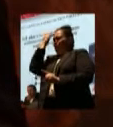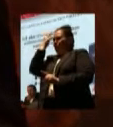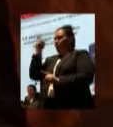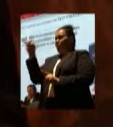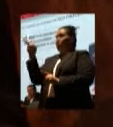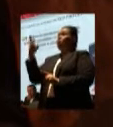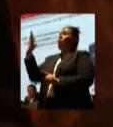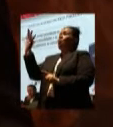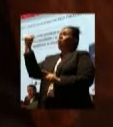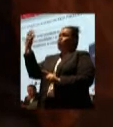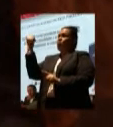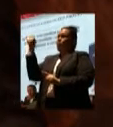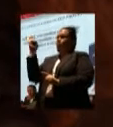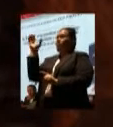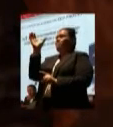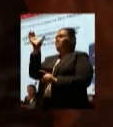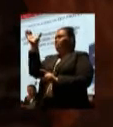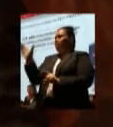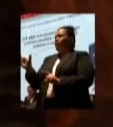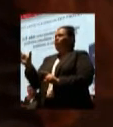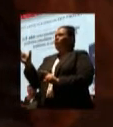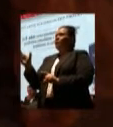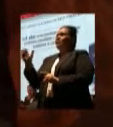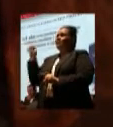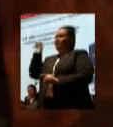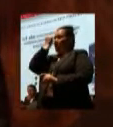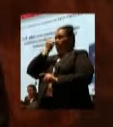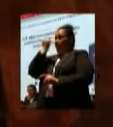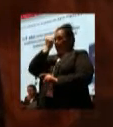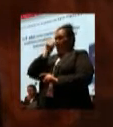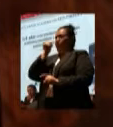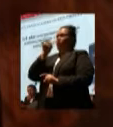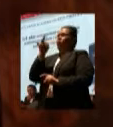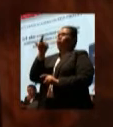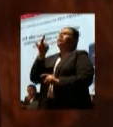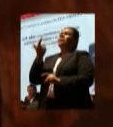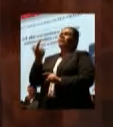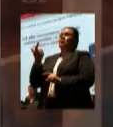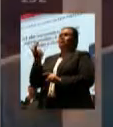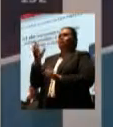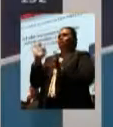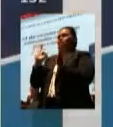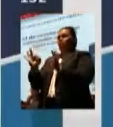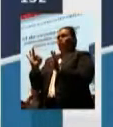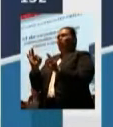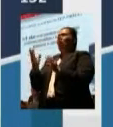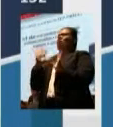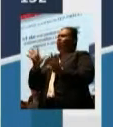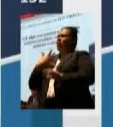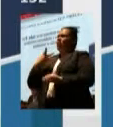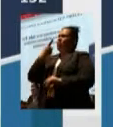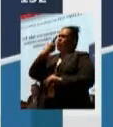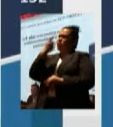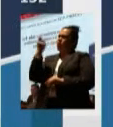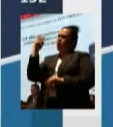de la Universidad de Guadalajara tiene un componente importante por parte de la federación que alcanza